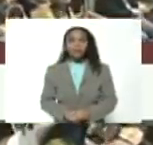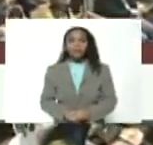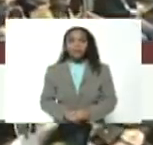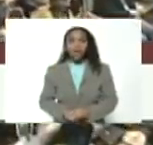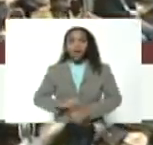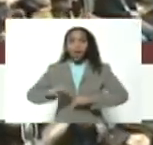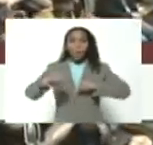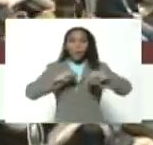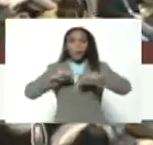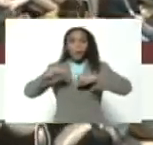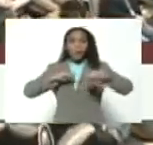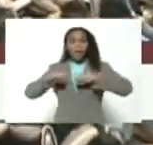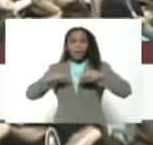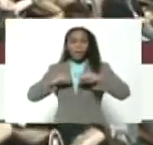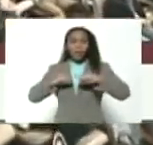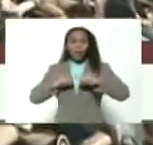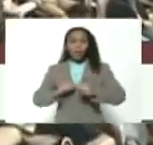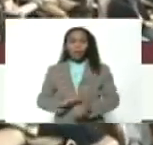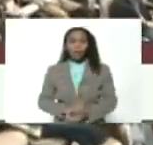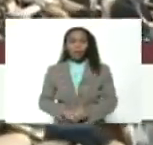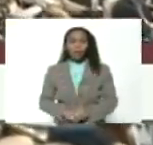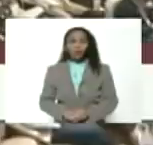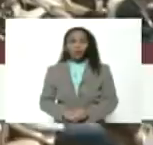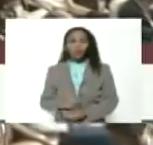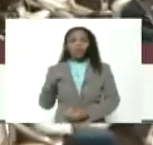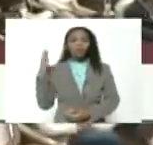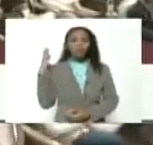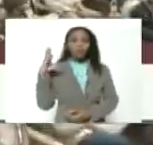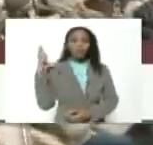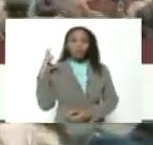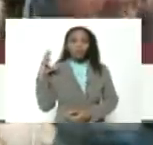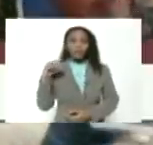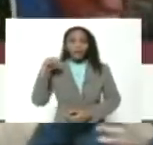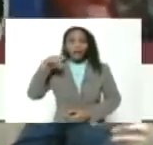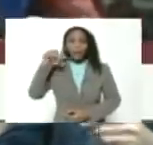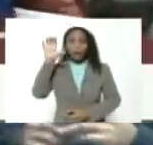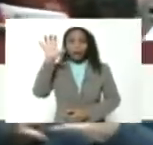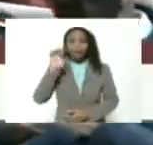Los movimientos ecuménicos religiosos del país.